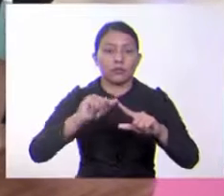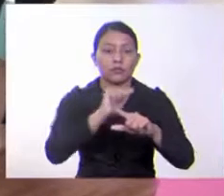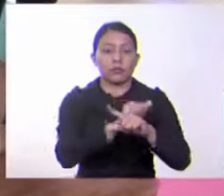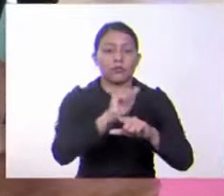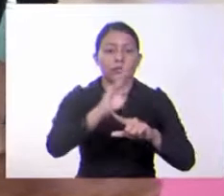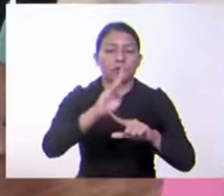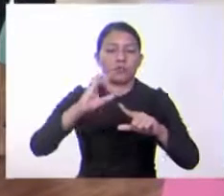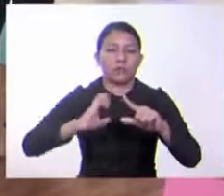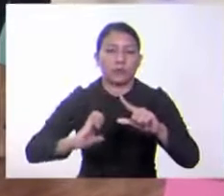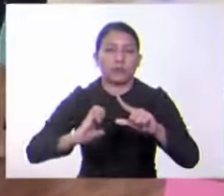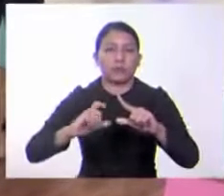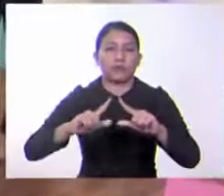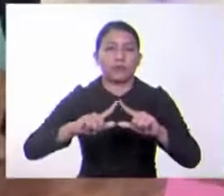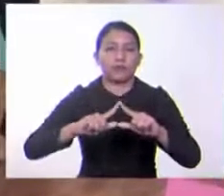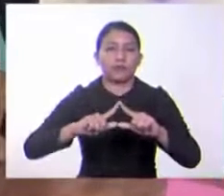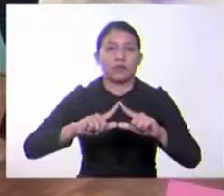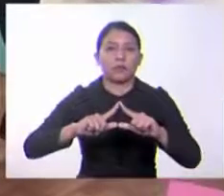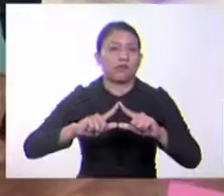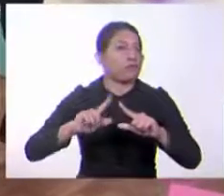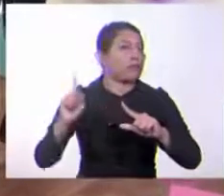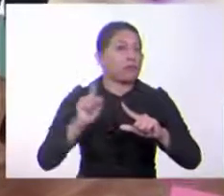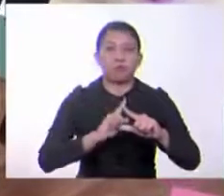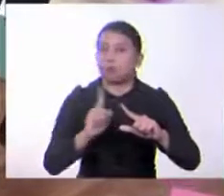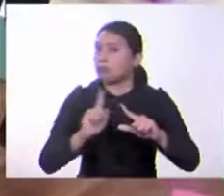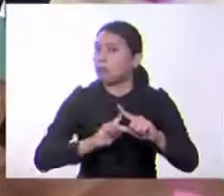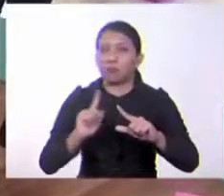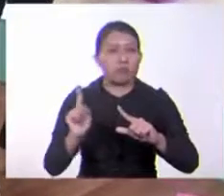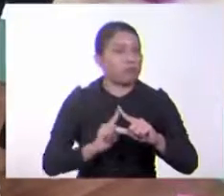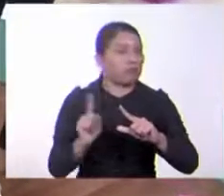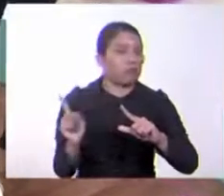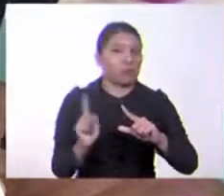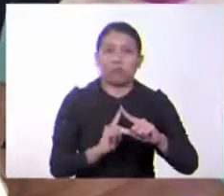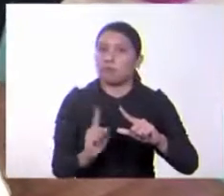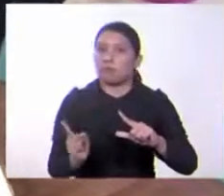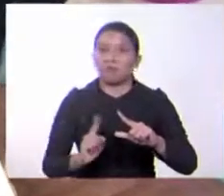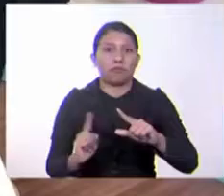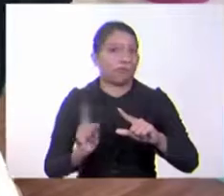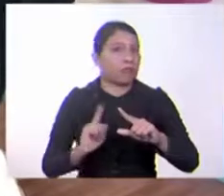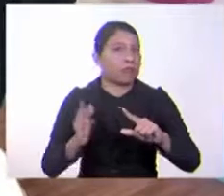ABC no cumple